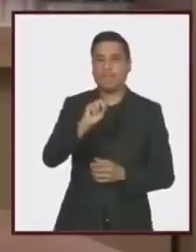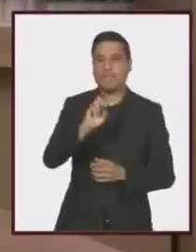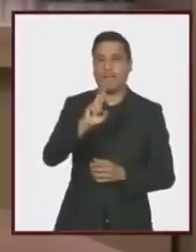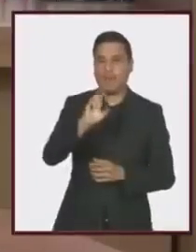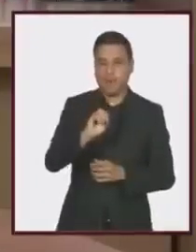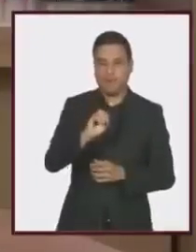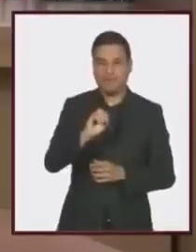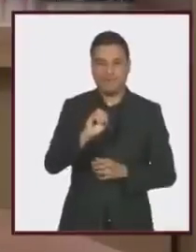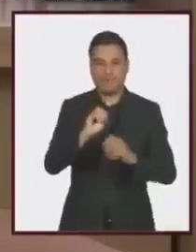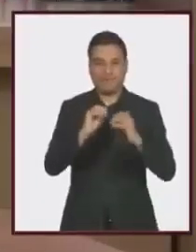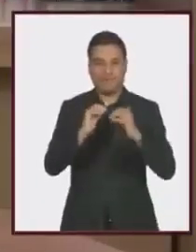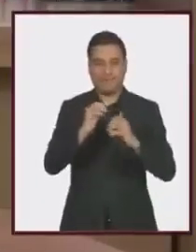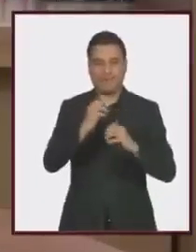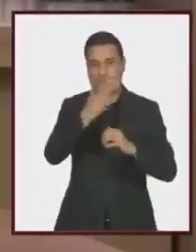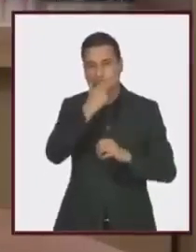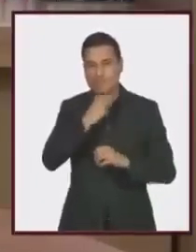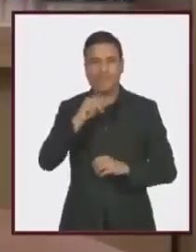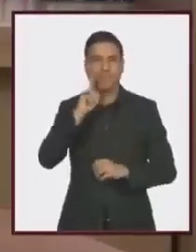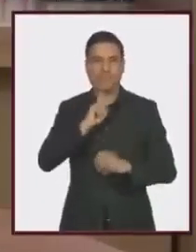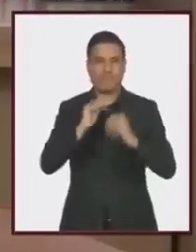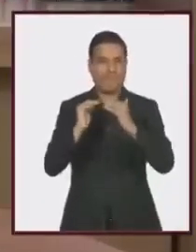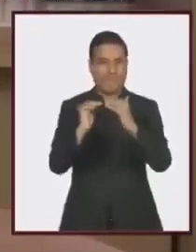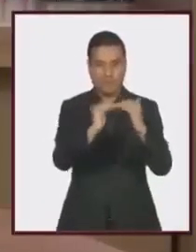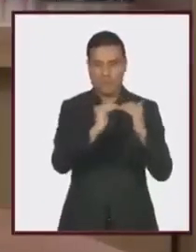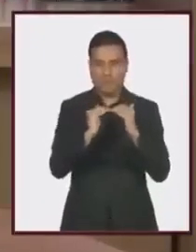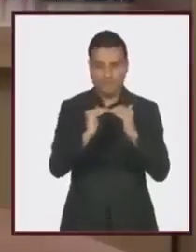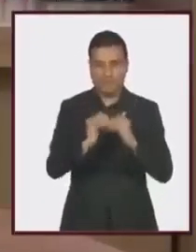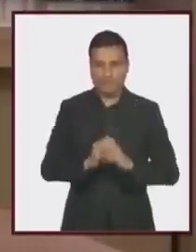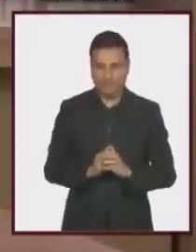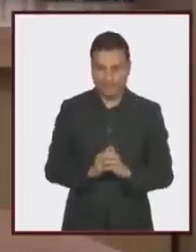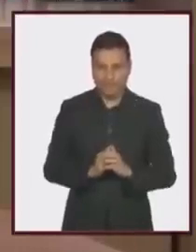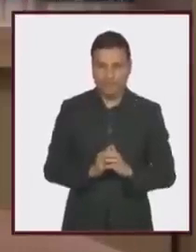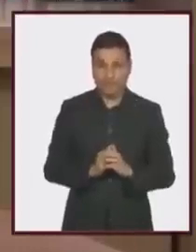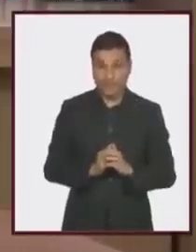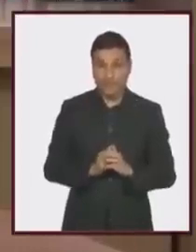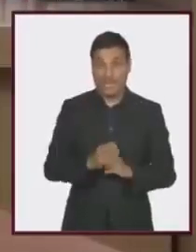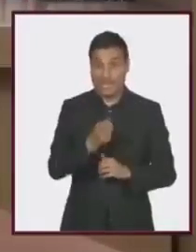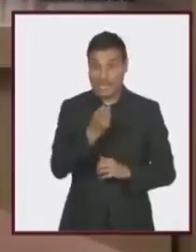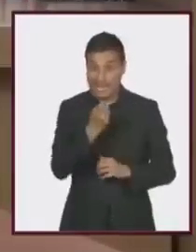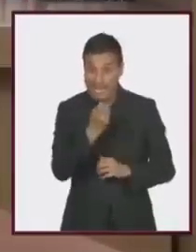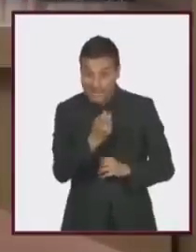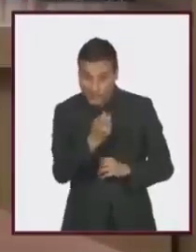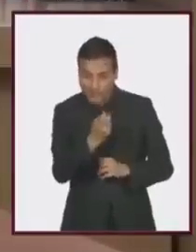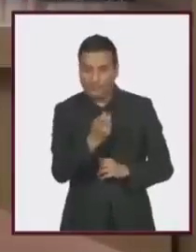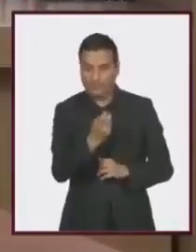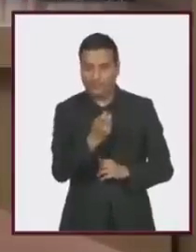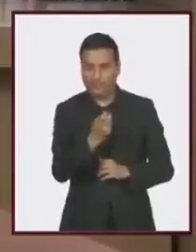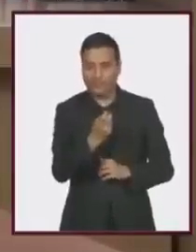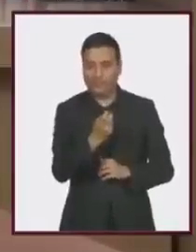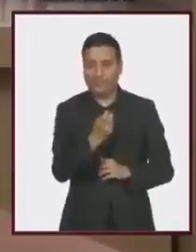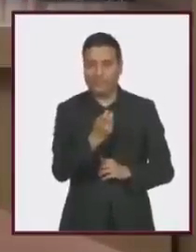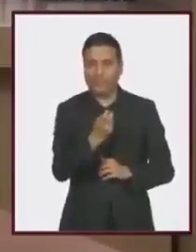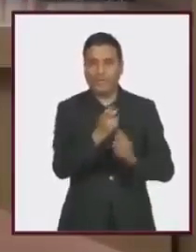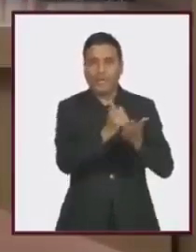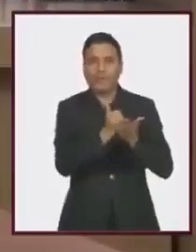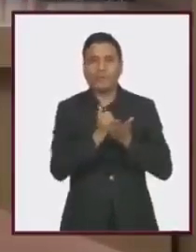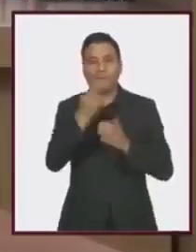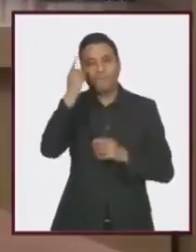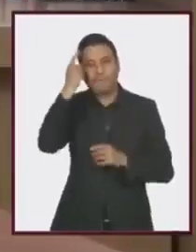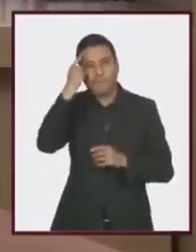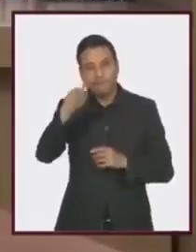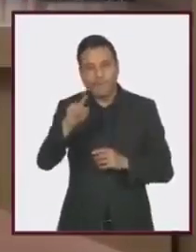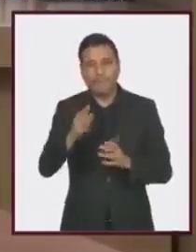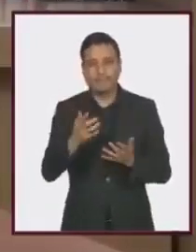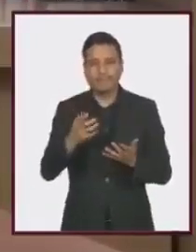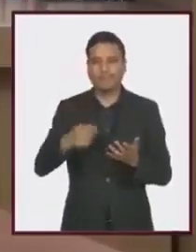a poco en estos rasgos del perfil cómo se van dando precisamente pie para que podamos considerar